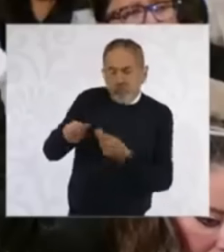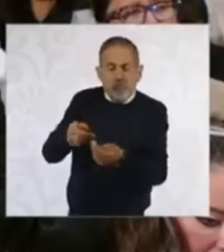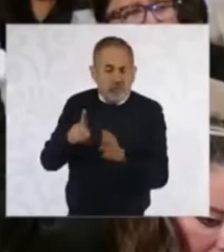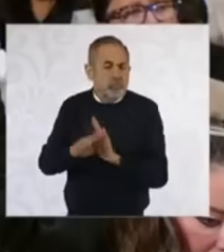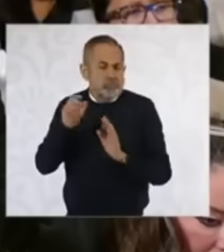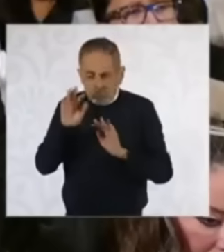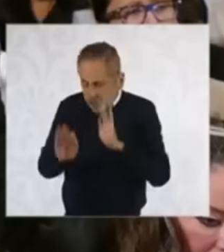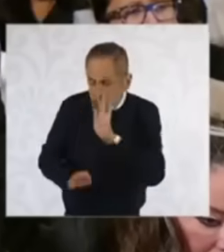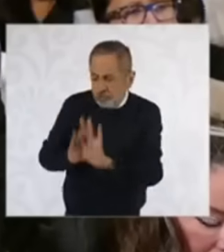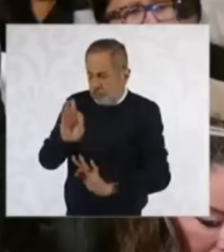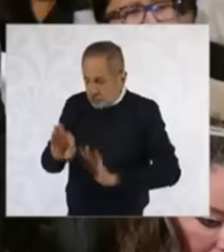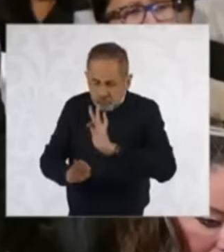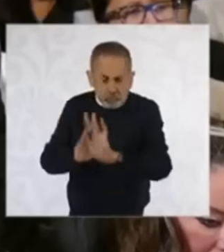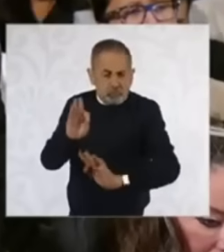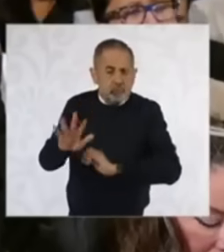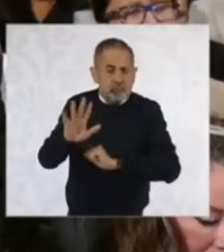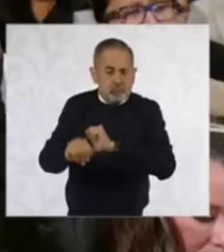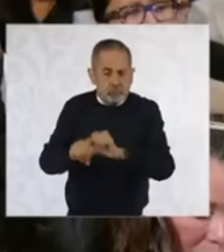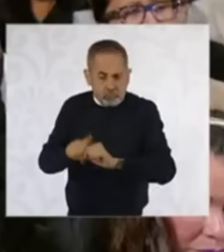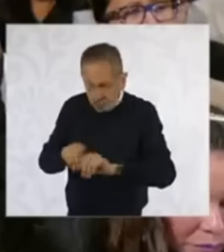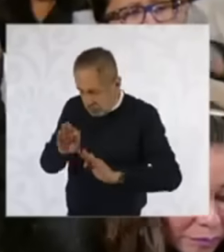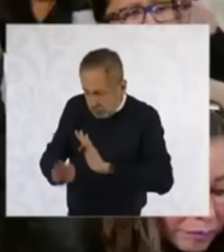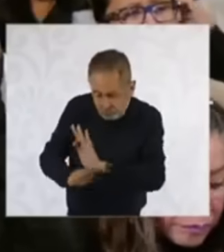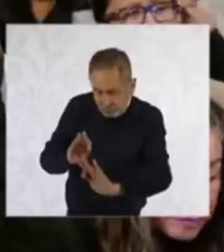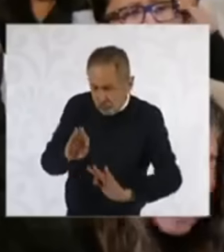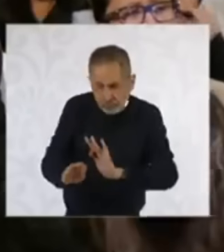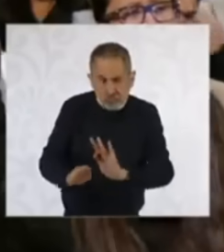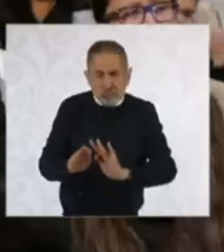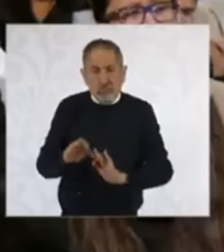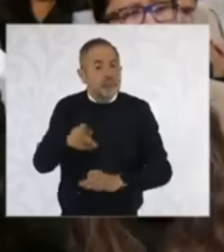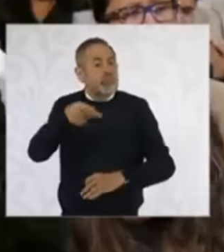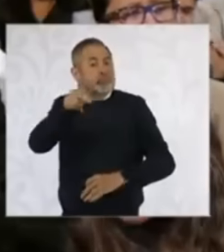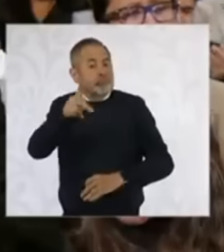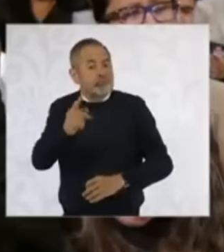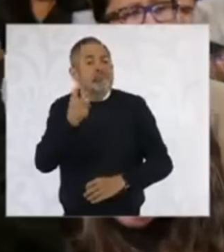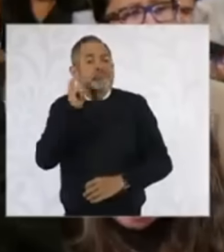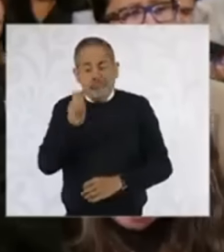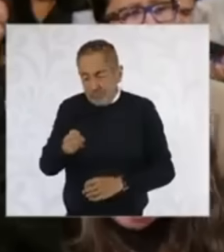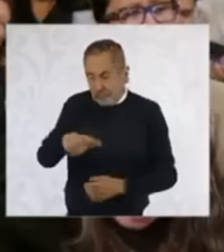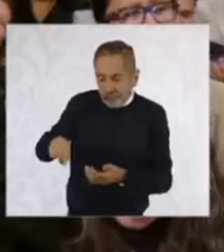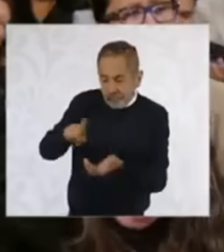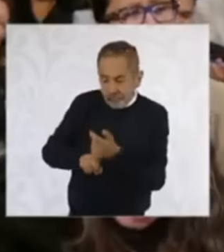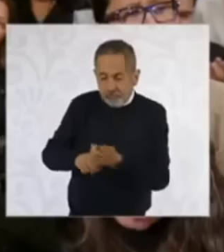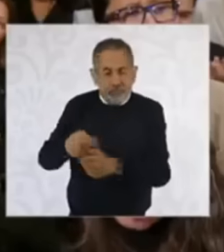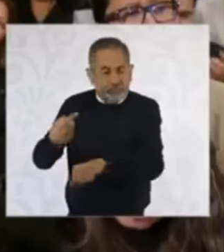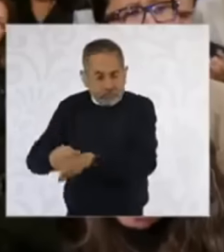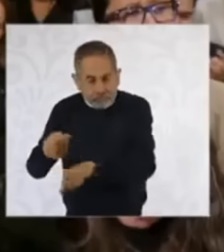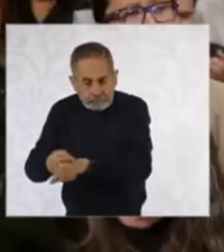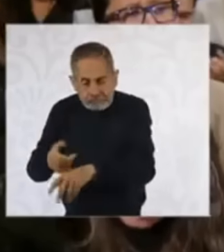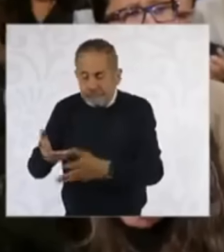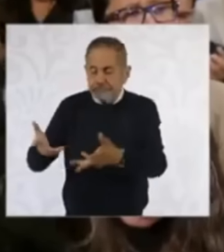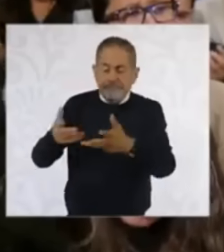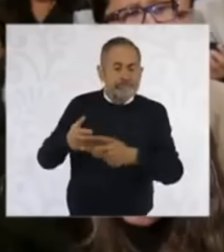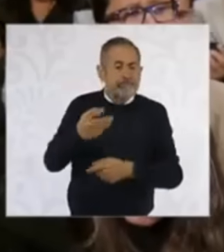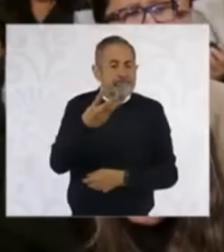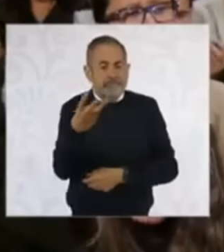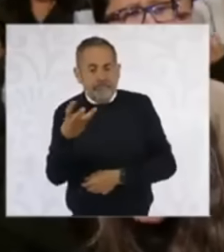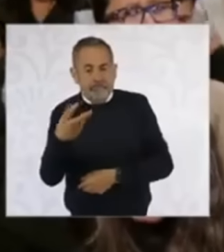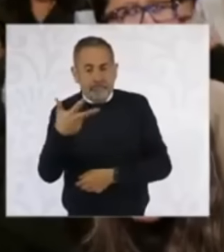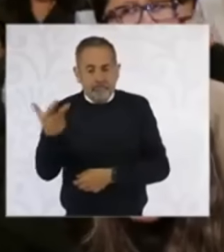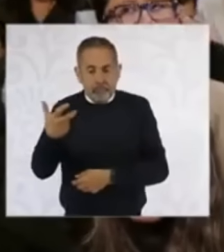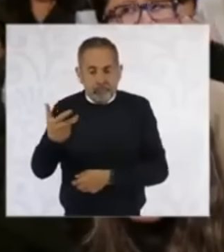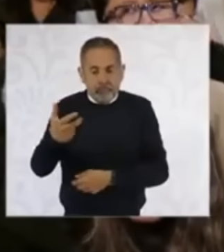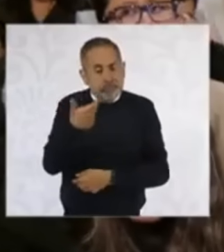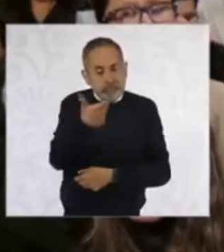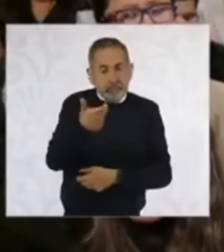para el cuidado de estas mascotas pero específicamente cuando se enferman estas mascotas se destinan entre 300 800 pesos por consulta